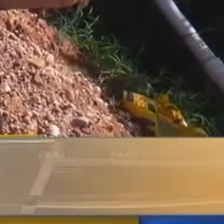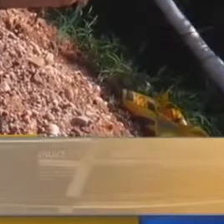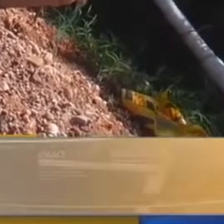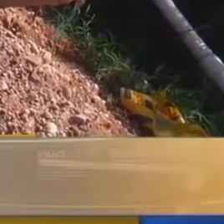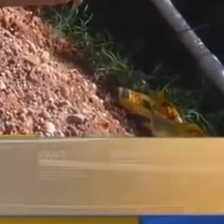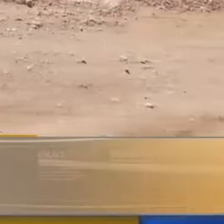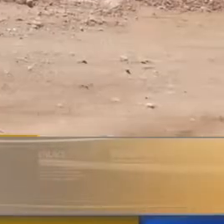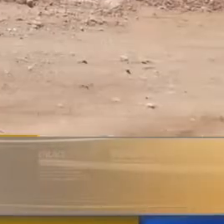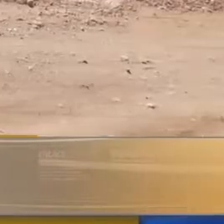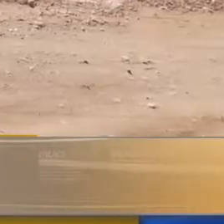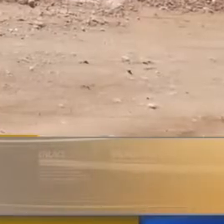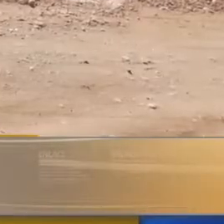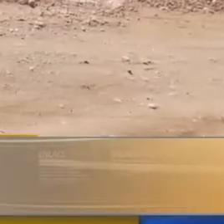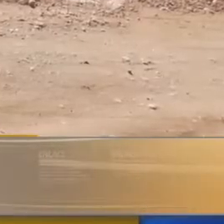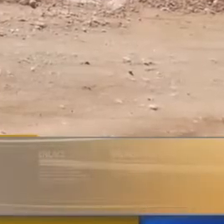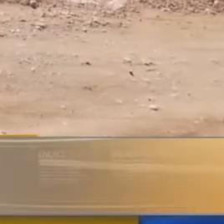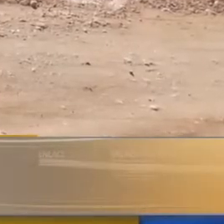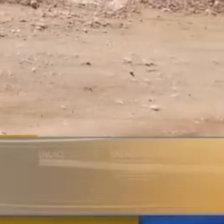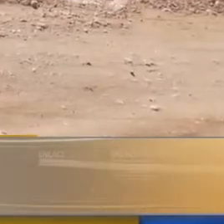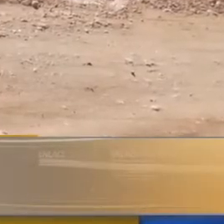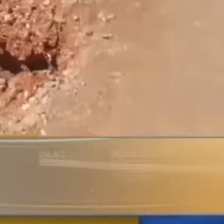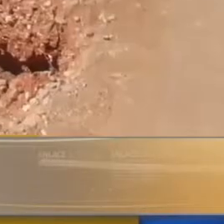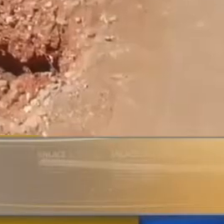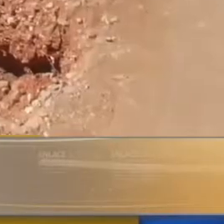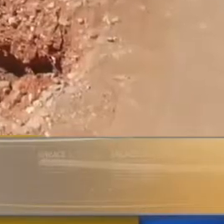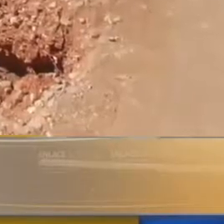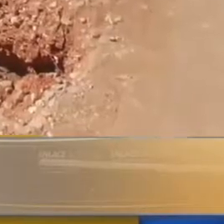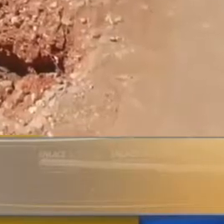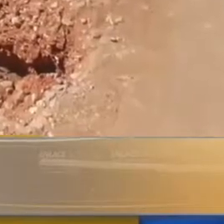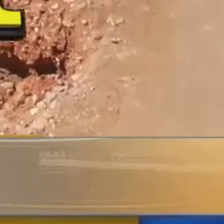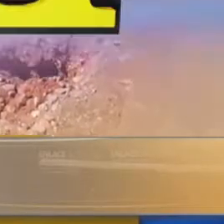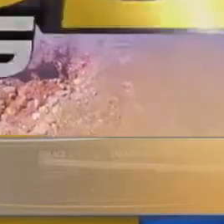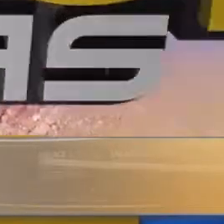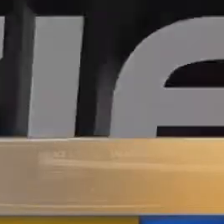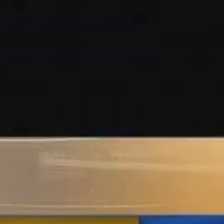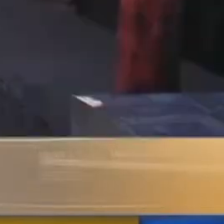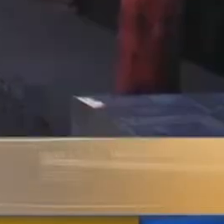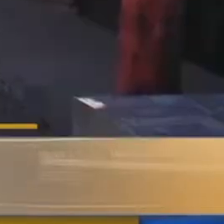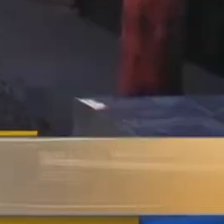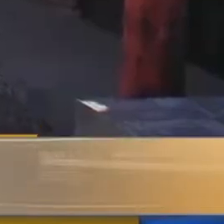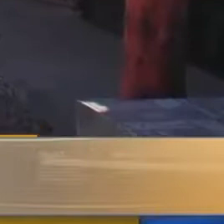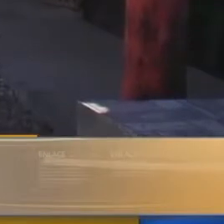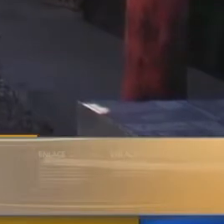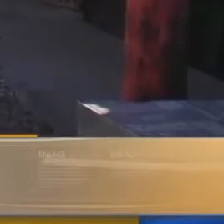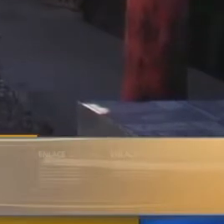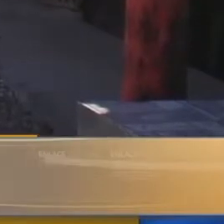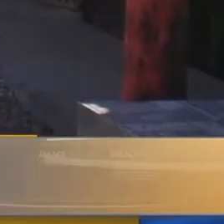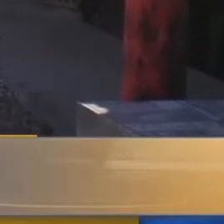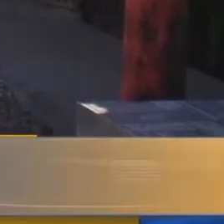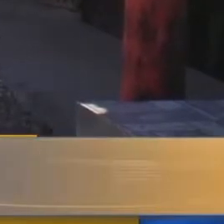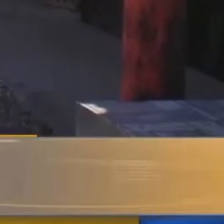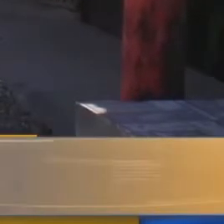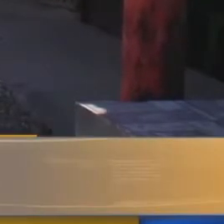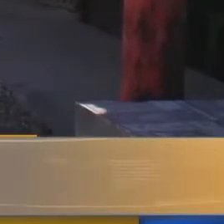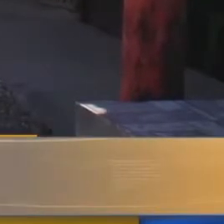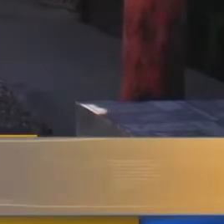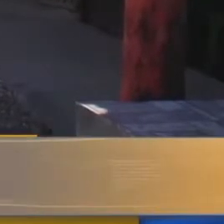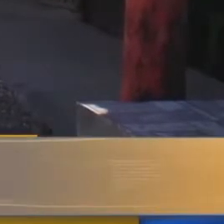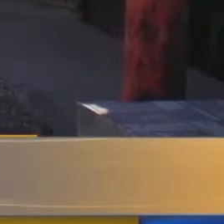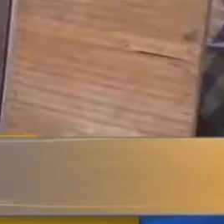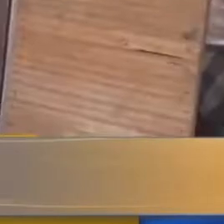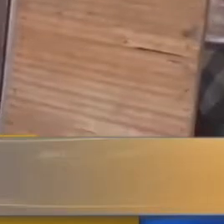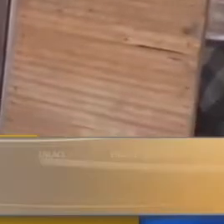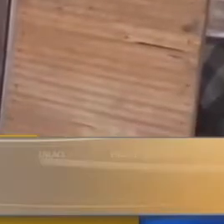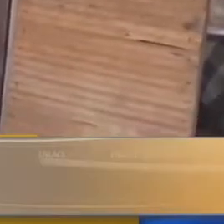sector. El mal estado de la misma tiene a punto de suspender el servicio de recolección de las basuras. Comunidad del Barrio 22 de Marzo advierte sobre el peligro